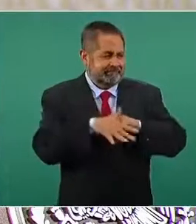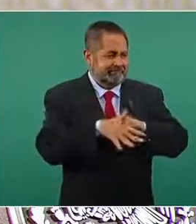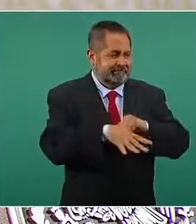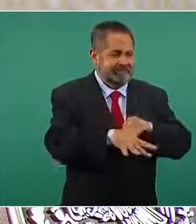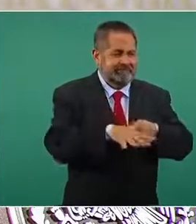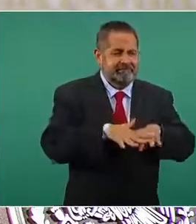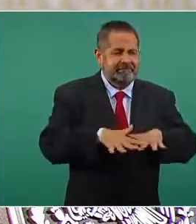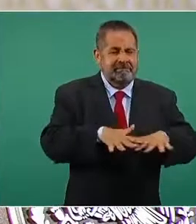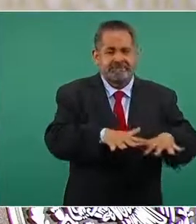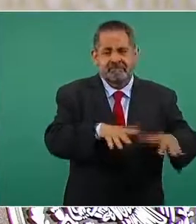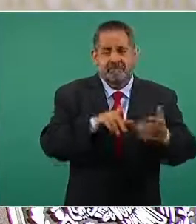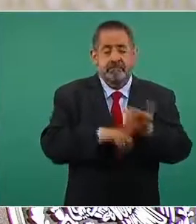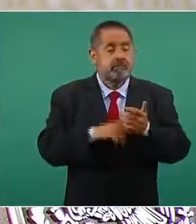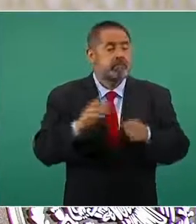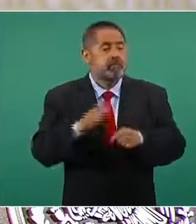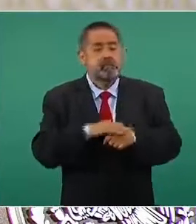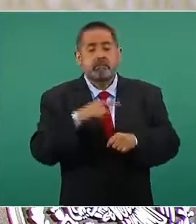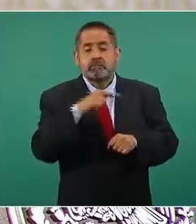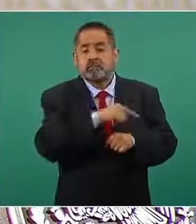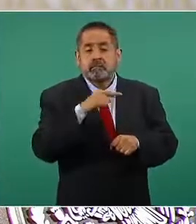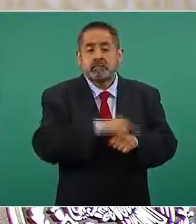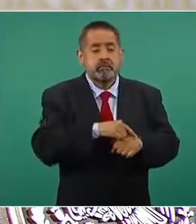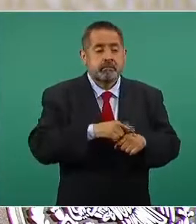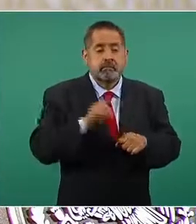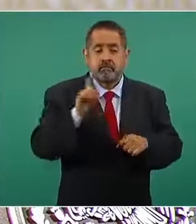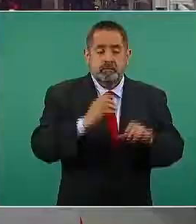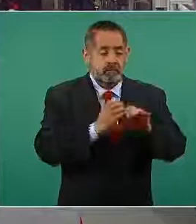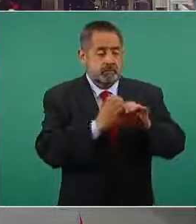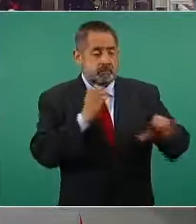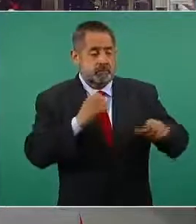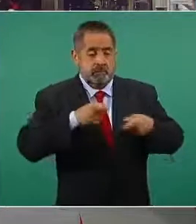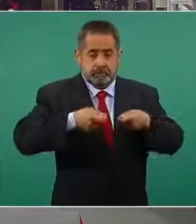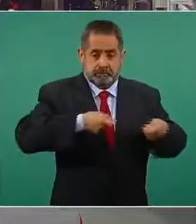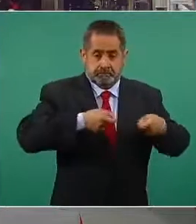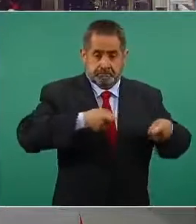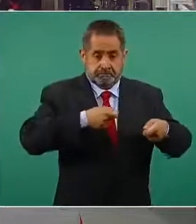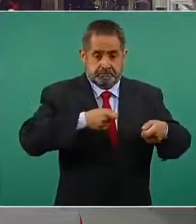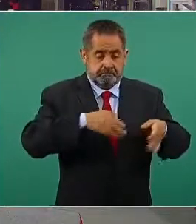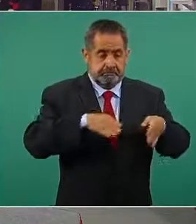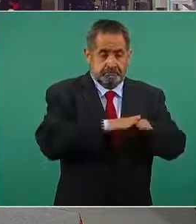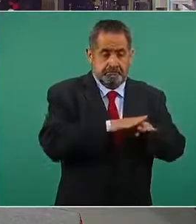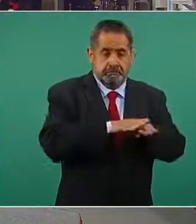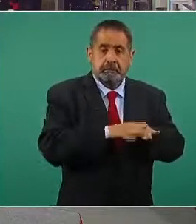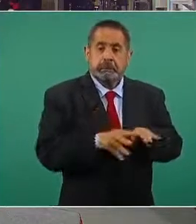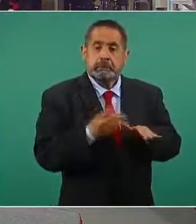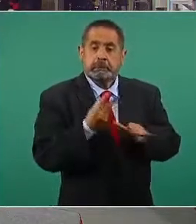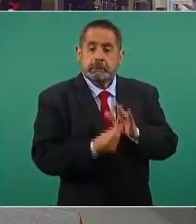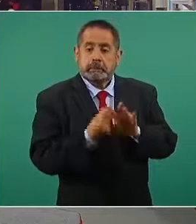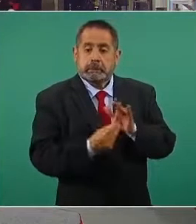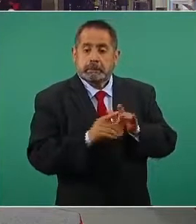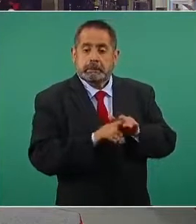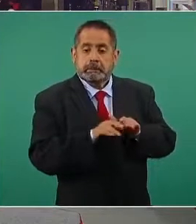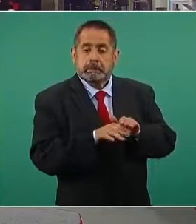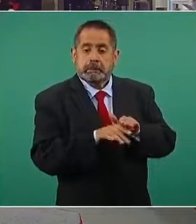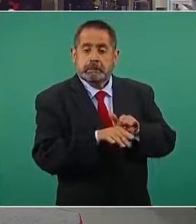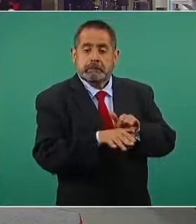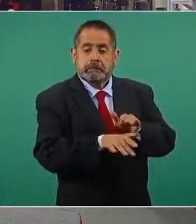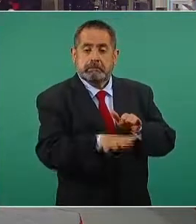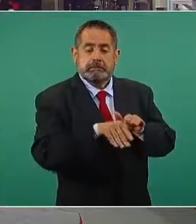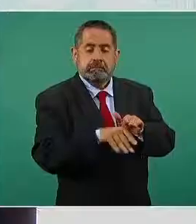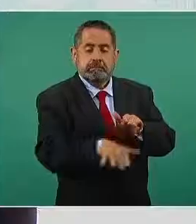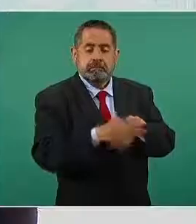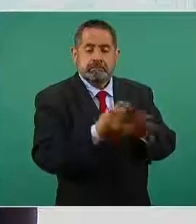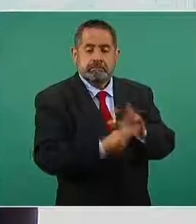Sonora, causado por una fuga en una válvula en un tanque de procesos de complejo minero Buenavista del Cobre. Entonces,